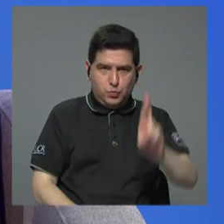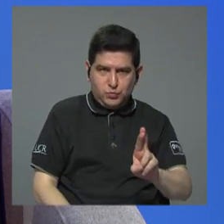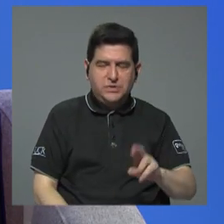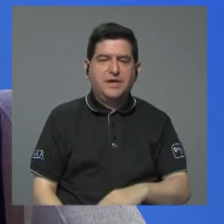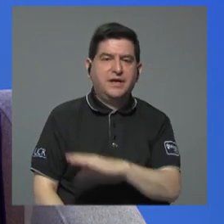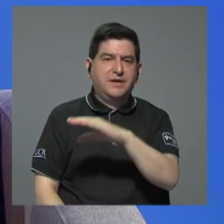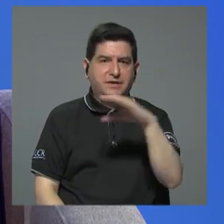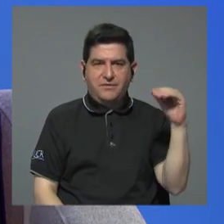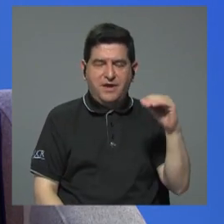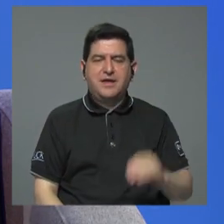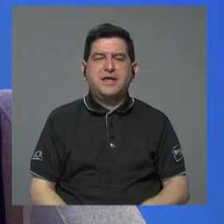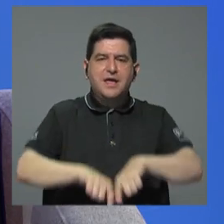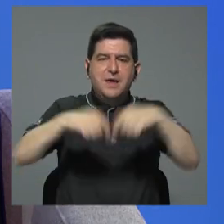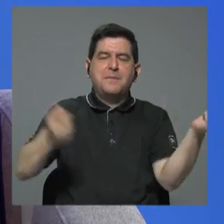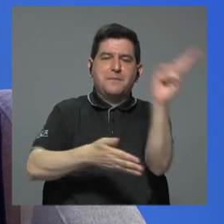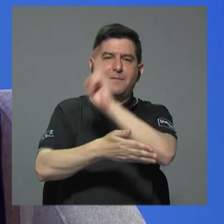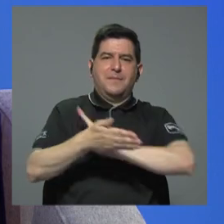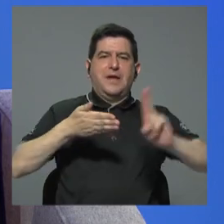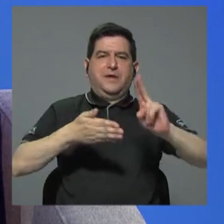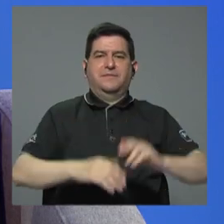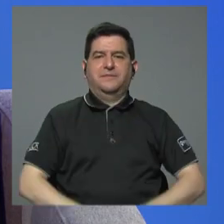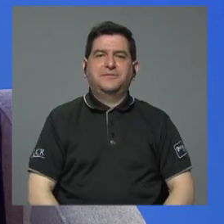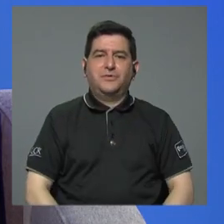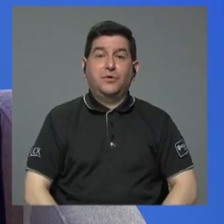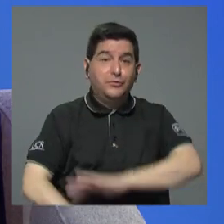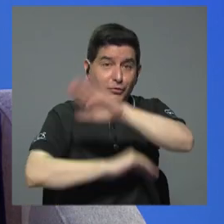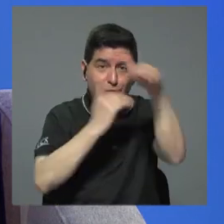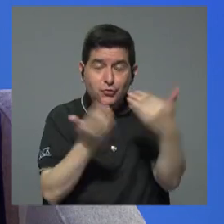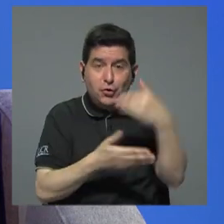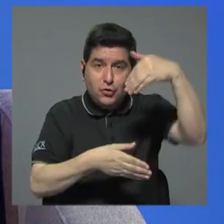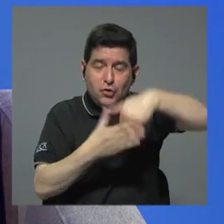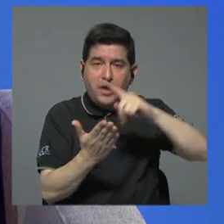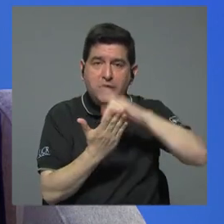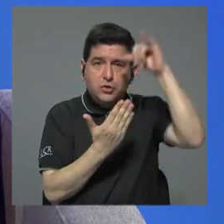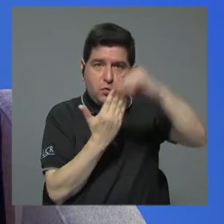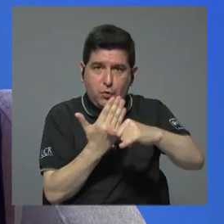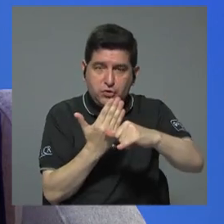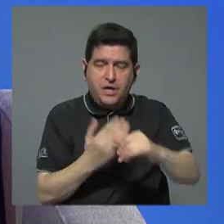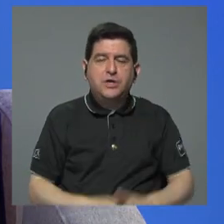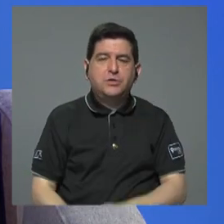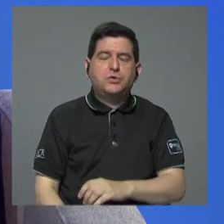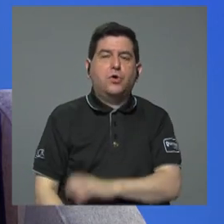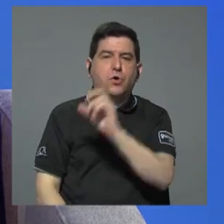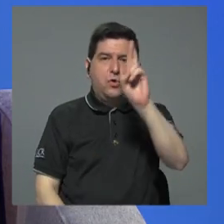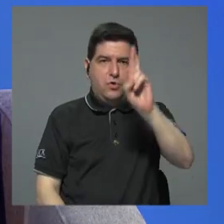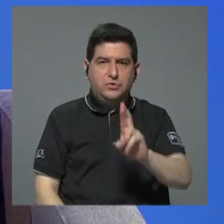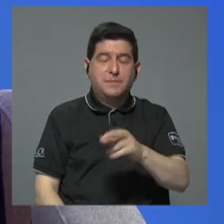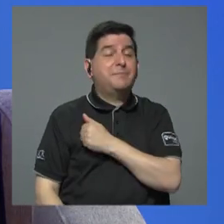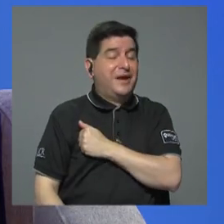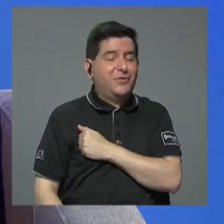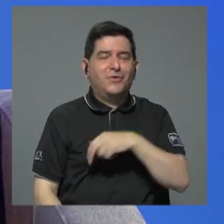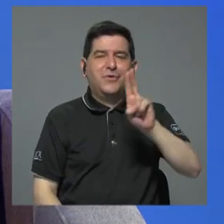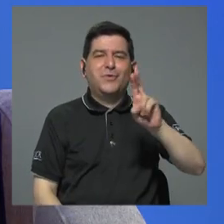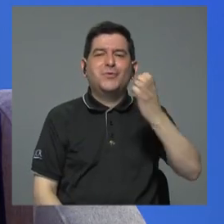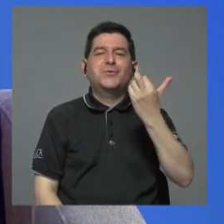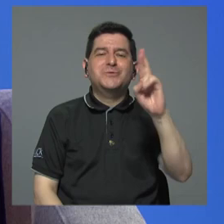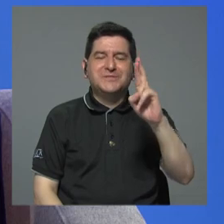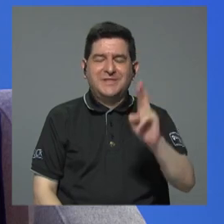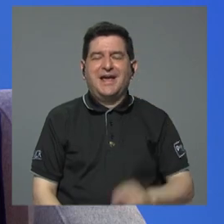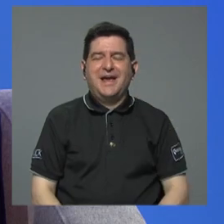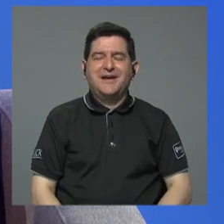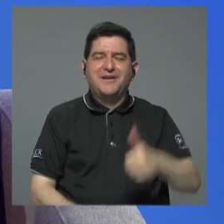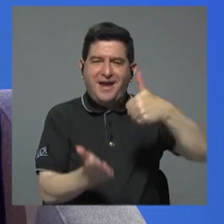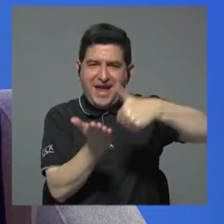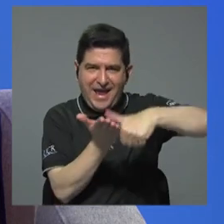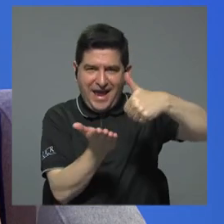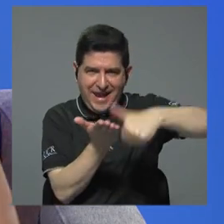Costa Rica y del Semanario Universidad. Todo dentro del proyecto Costa Rica UCR. Todo dentro del